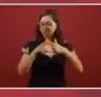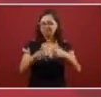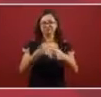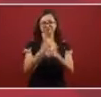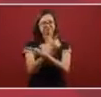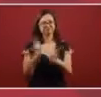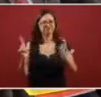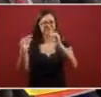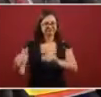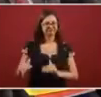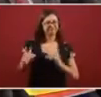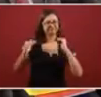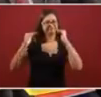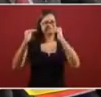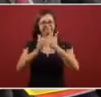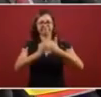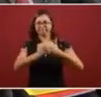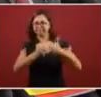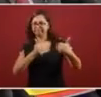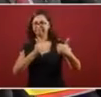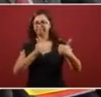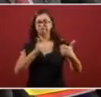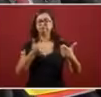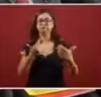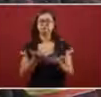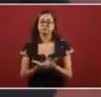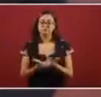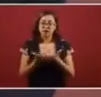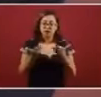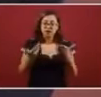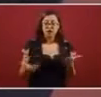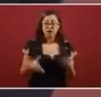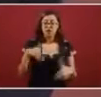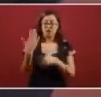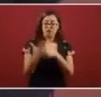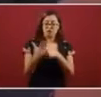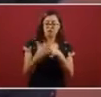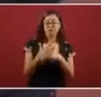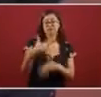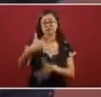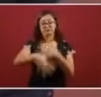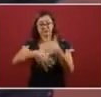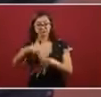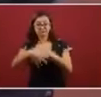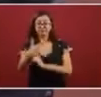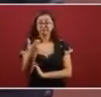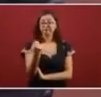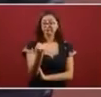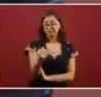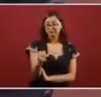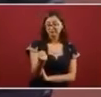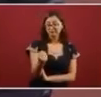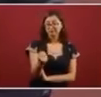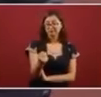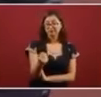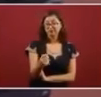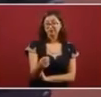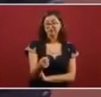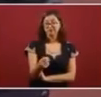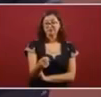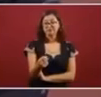soberano, y por eso ahora el 15 de septiembre vamos